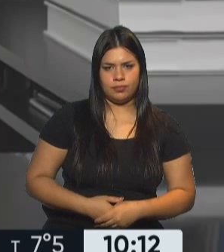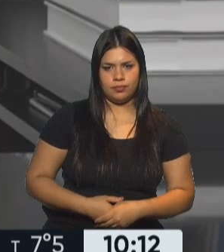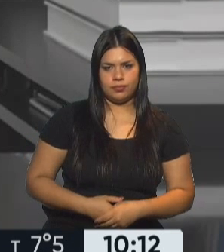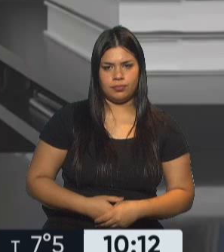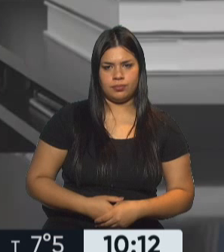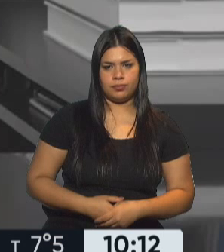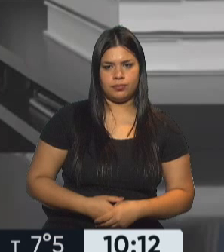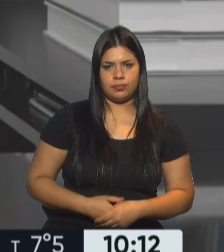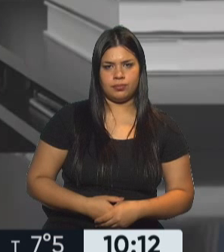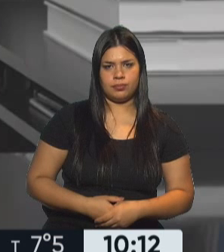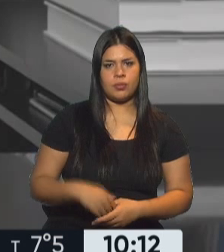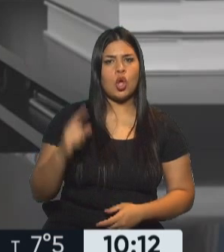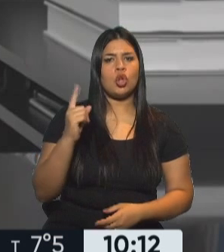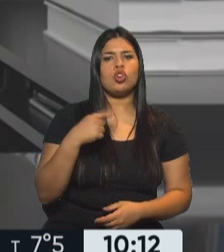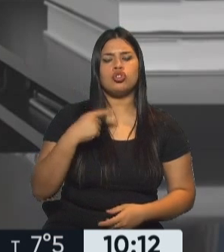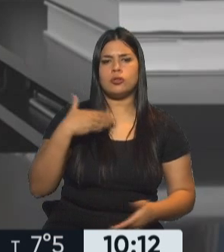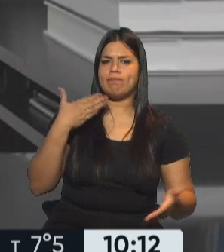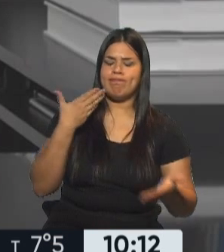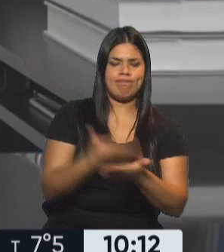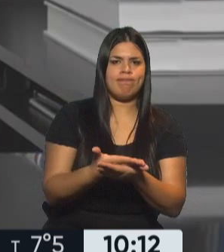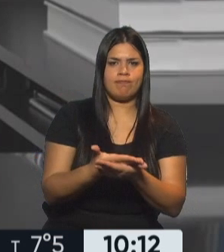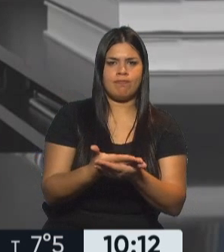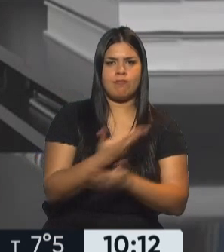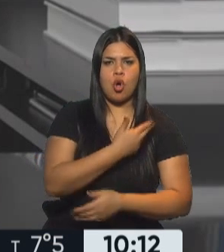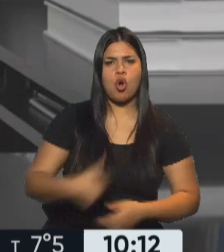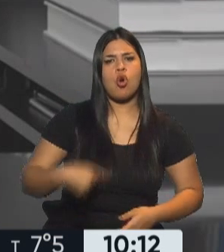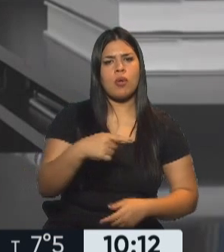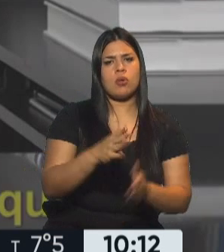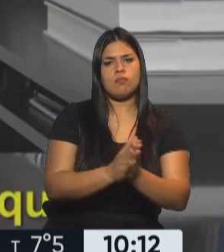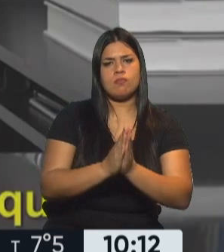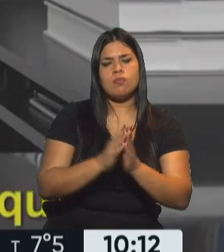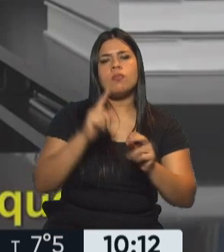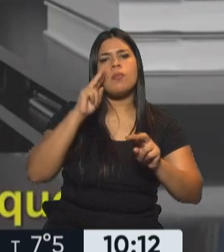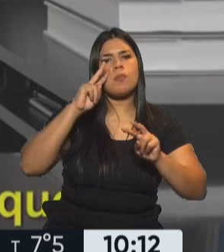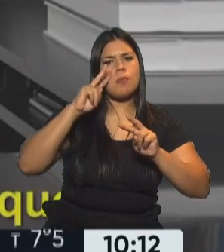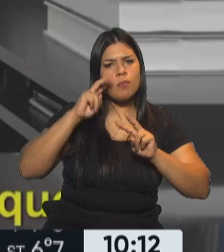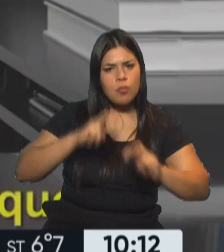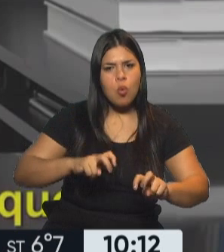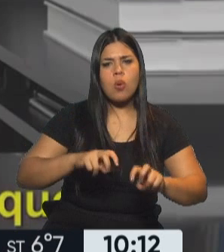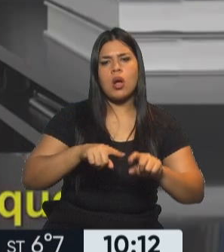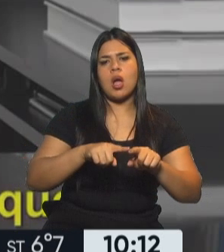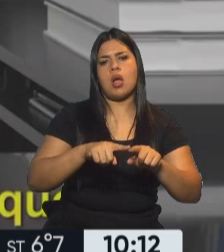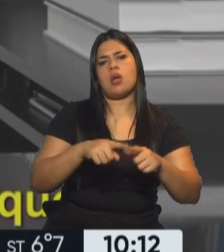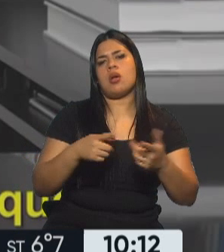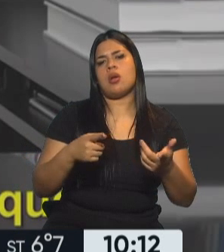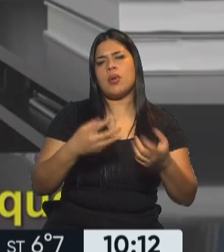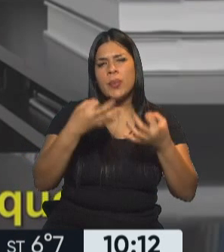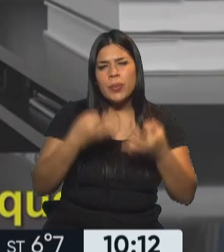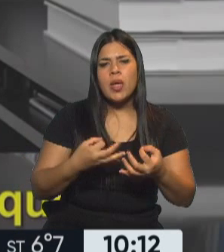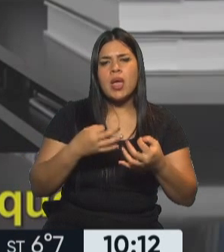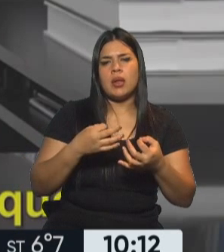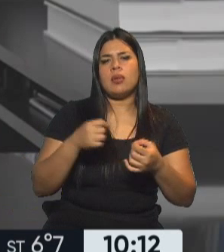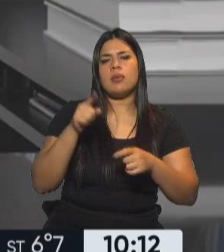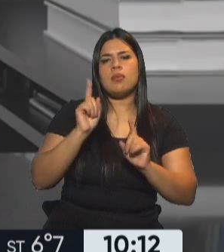Exhortamos a nuestro gobierno a intensificar las medidas y agotar los recursos para lograr que tanto